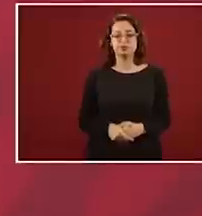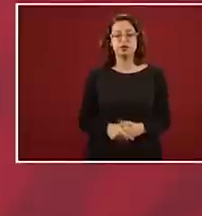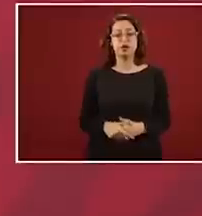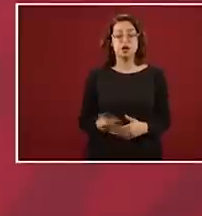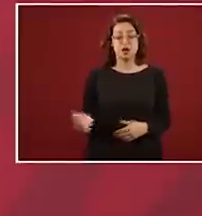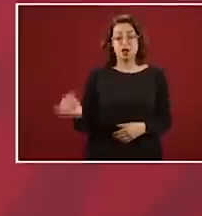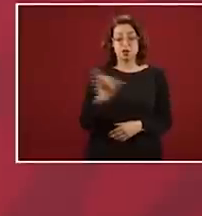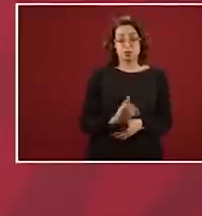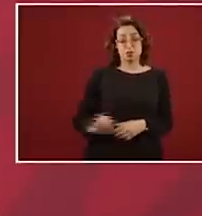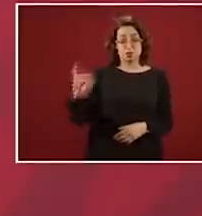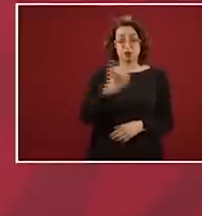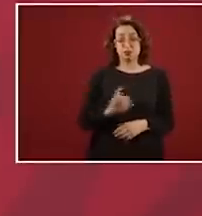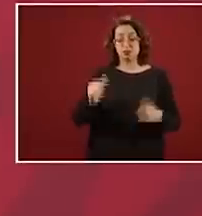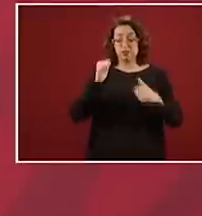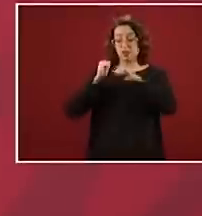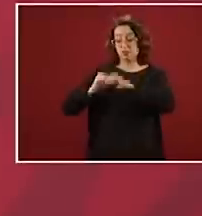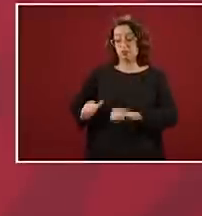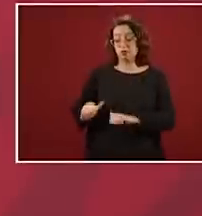pasado mañana,